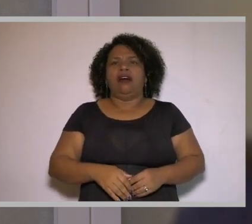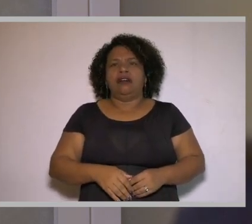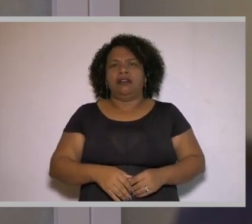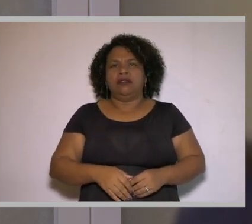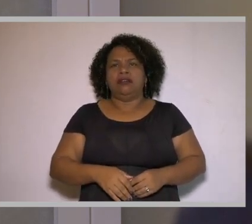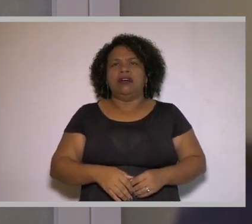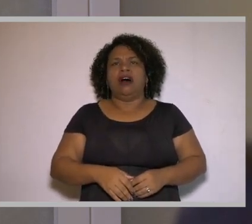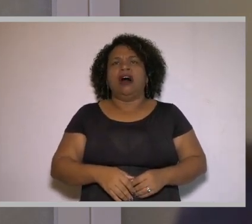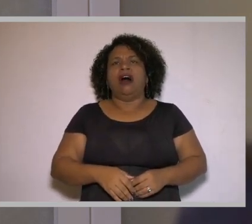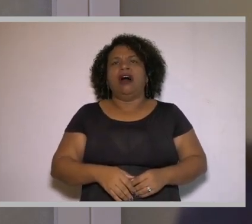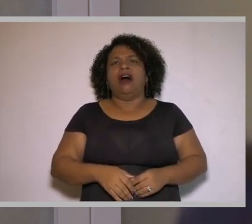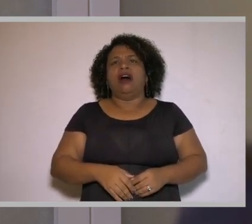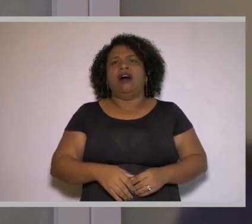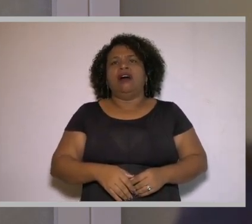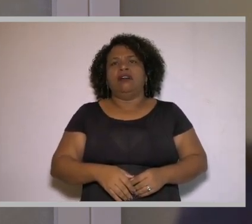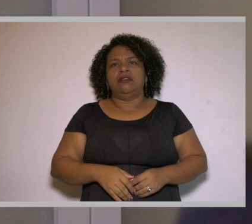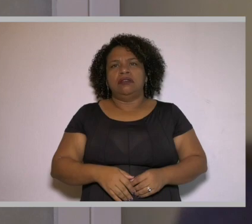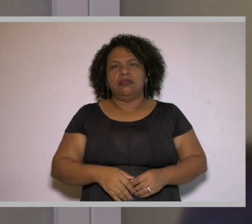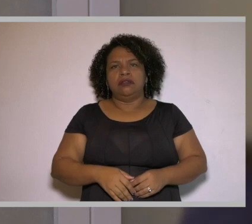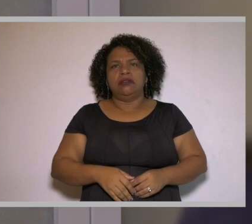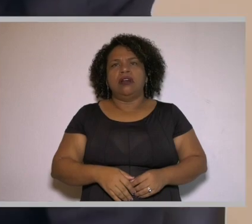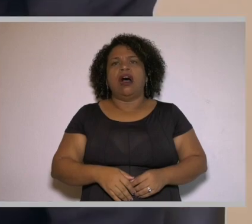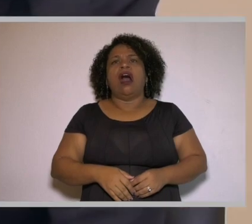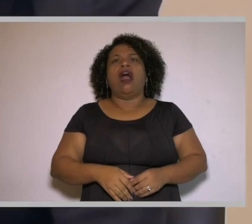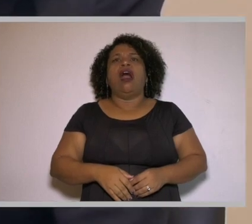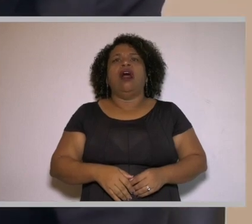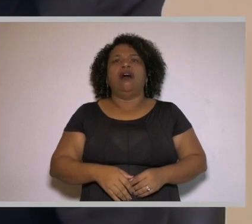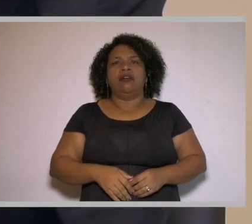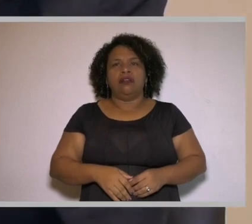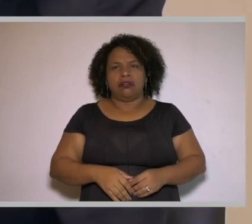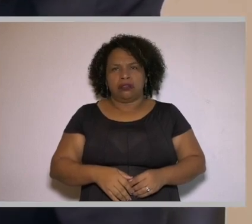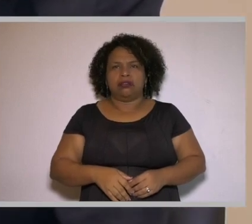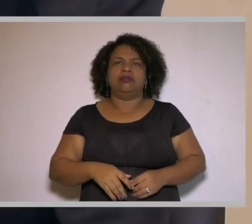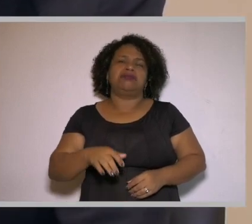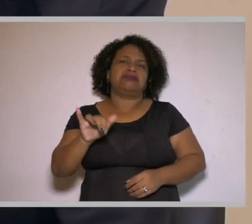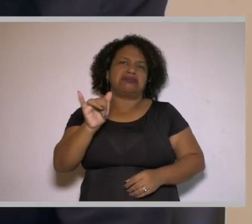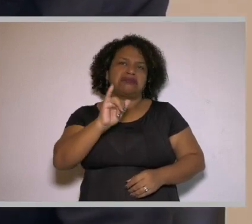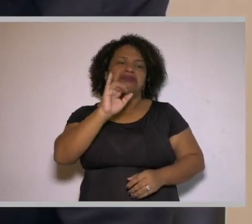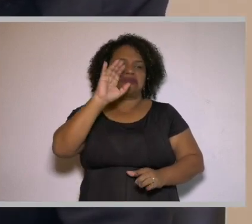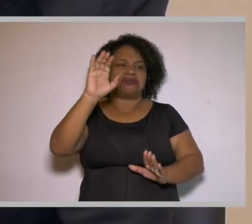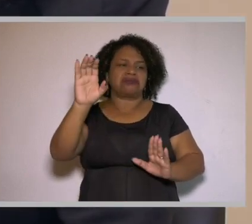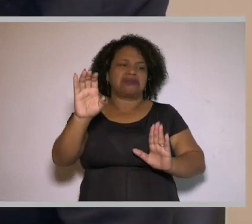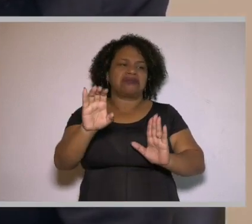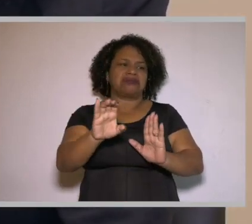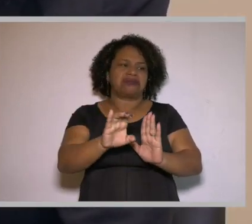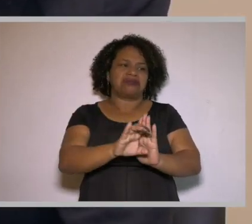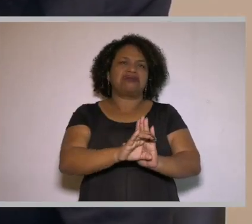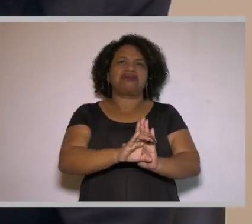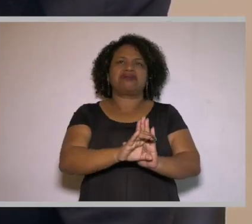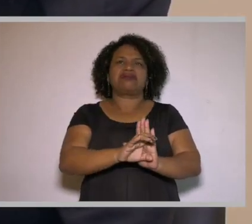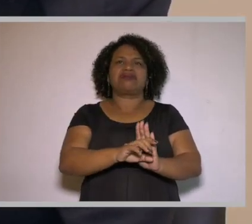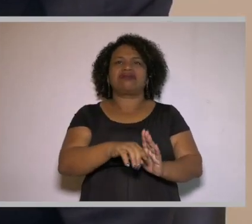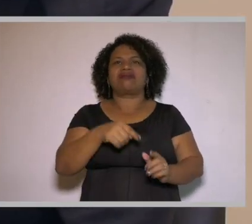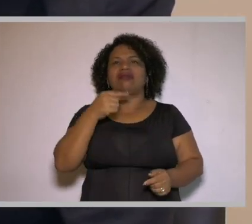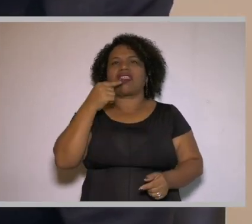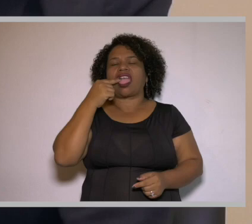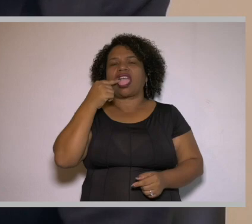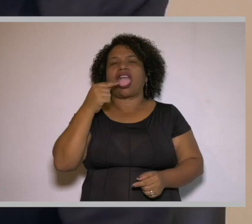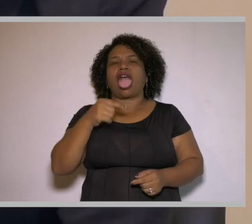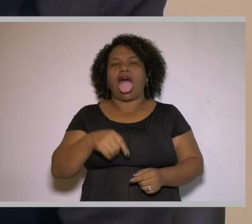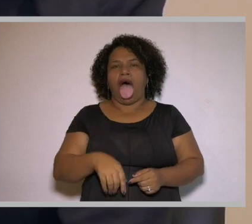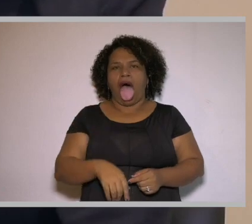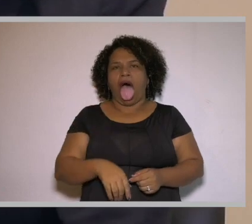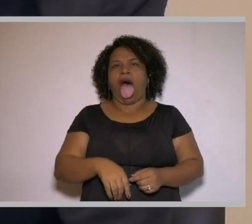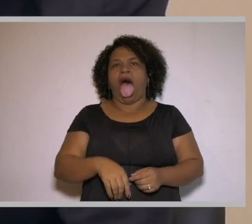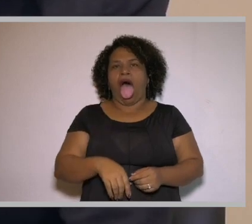es satisfactorio cuando se hacen ambos procedimientos en conjunto. ¿Cuáles complicaciones puede presentar un paciente al